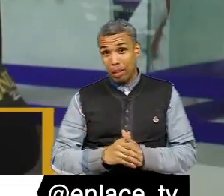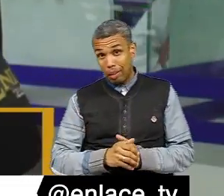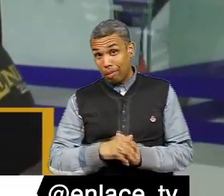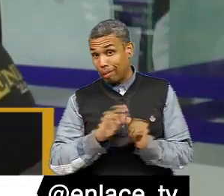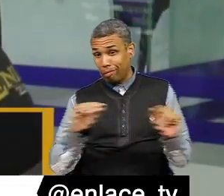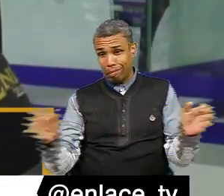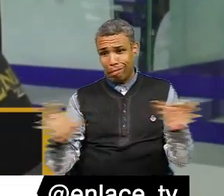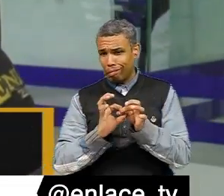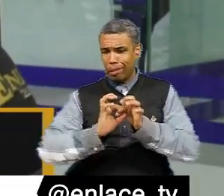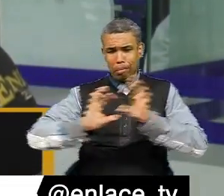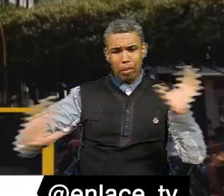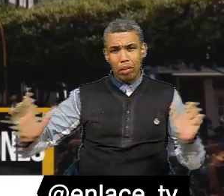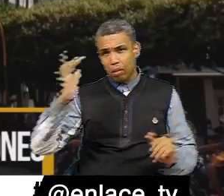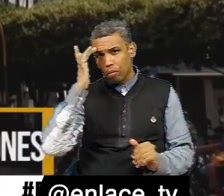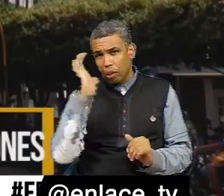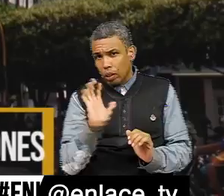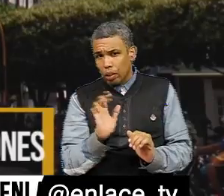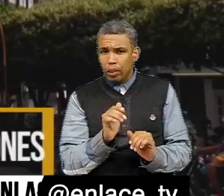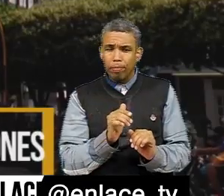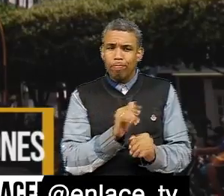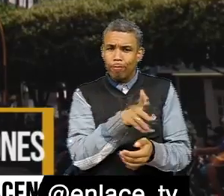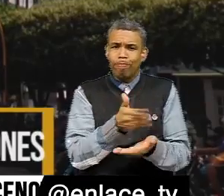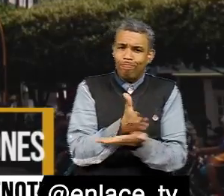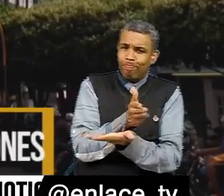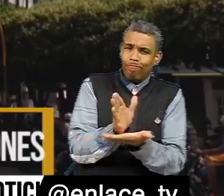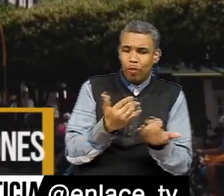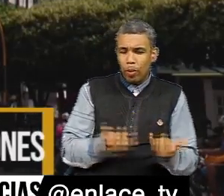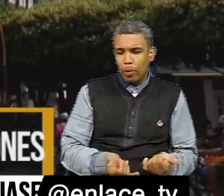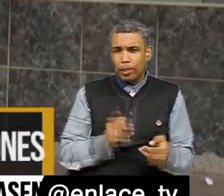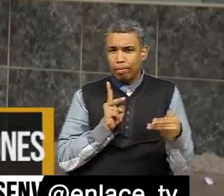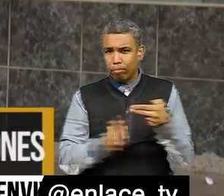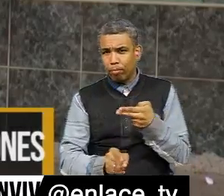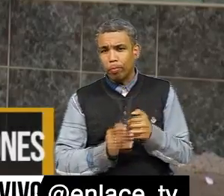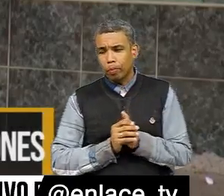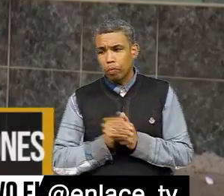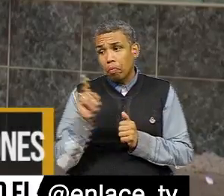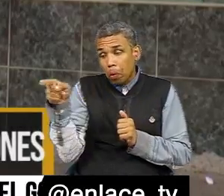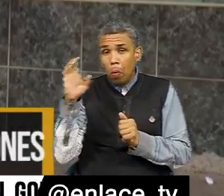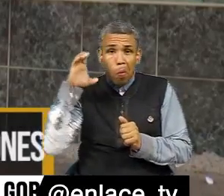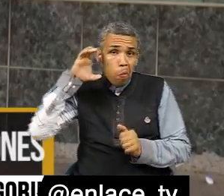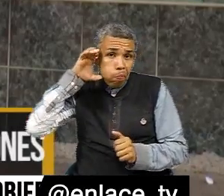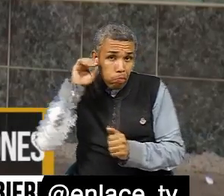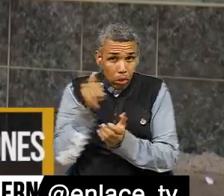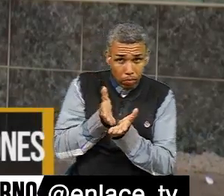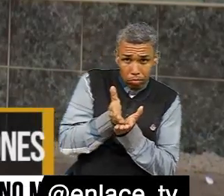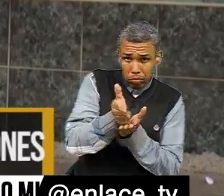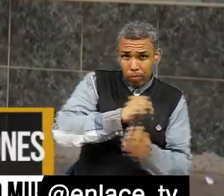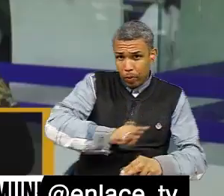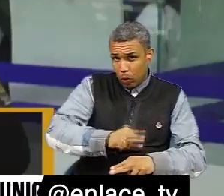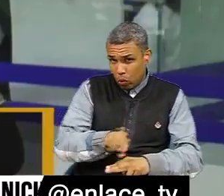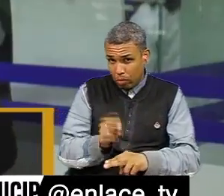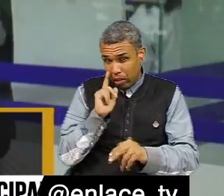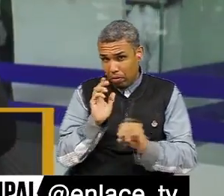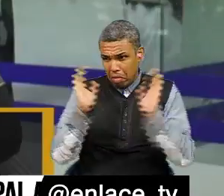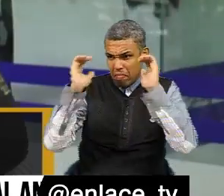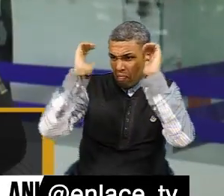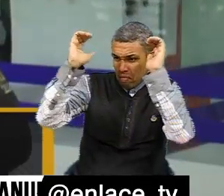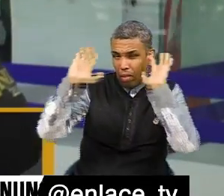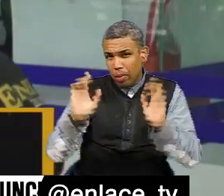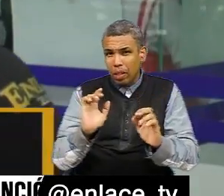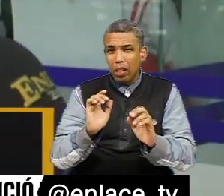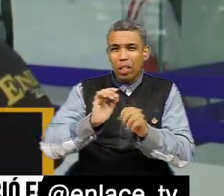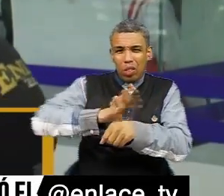funcionando normalmente y la unidad clínica Magdalena, ayer tuve la oportunidad de hablar con el doctor Juan Gonzalo Arena, gerente de la clínica, y me confirmó